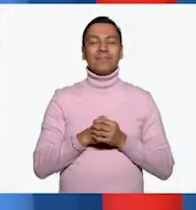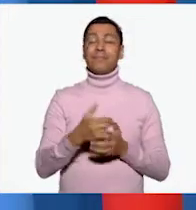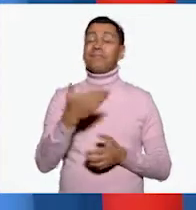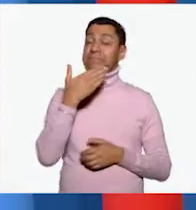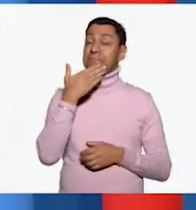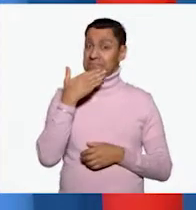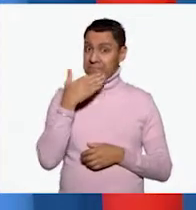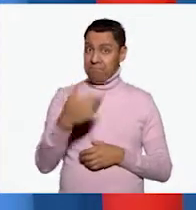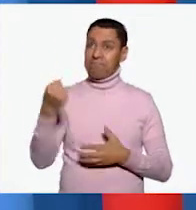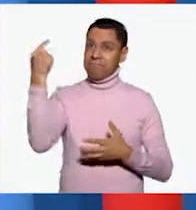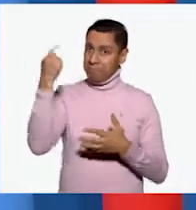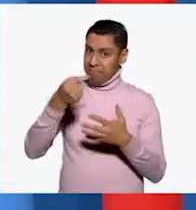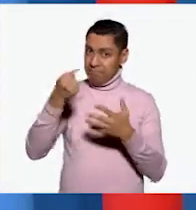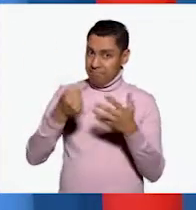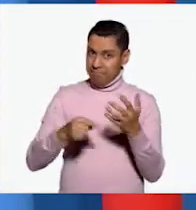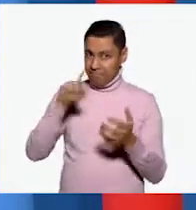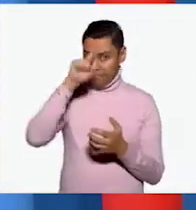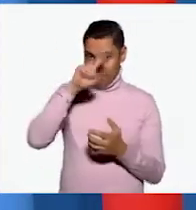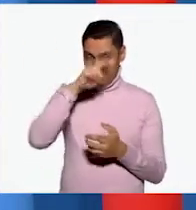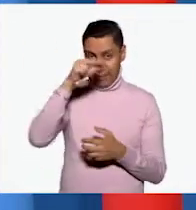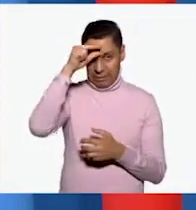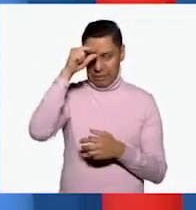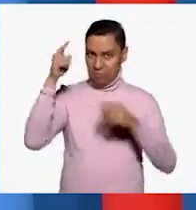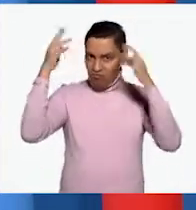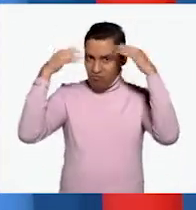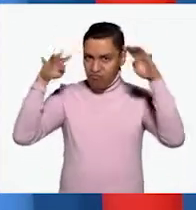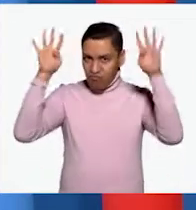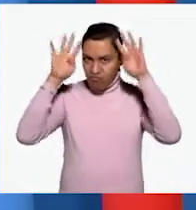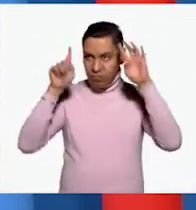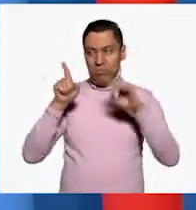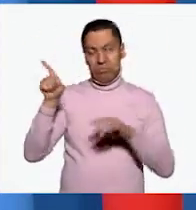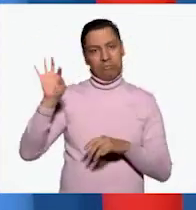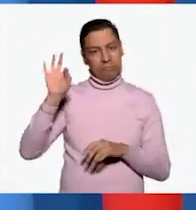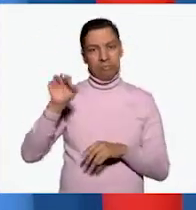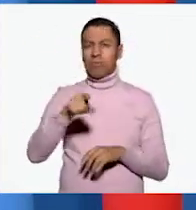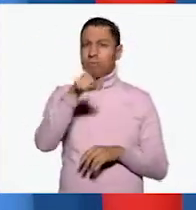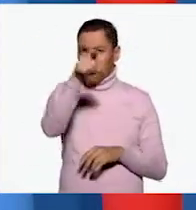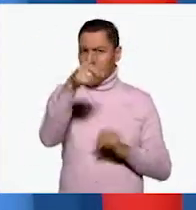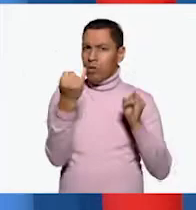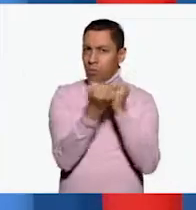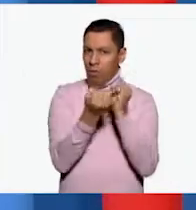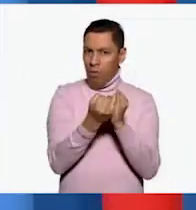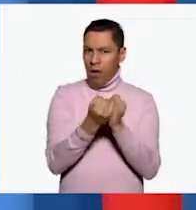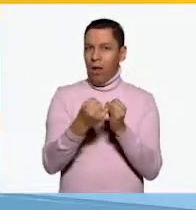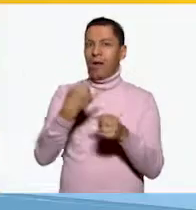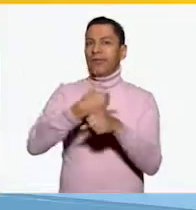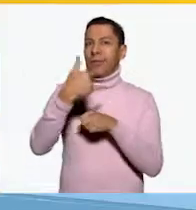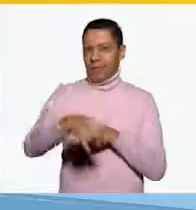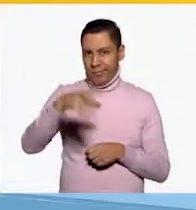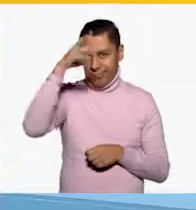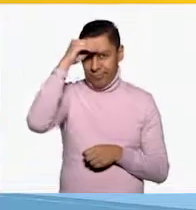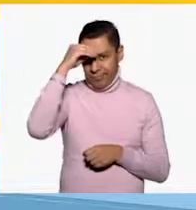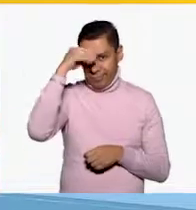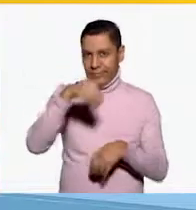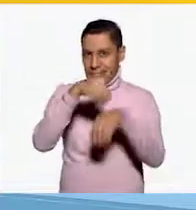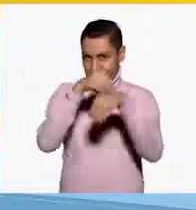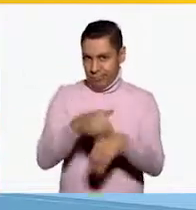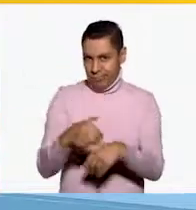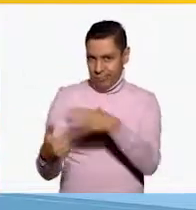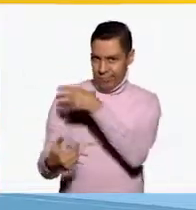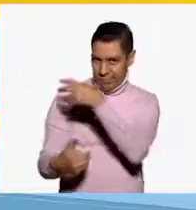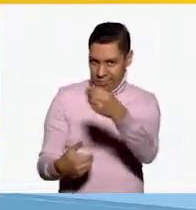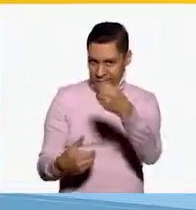Muy buenas las recomendaciones de Ajolisto. Recuerden, niños y niñas, continuar con estos hábitos de higiene. ¡Hola,